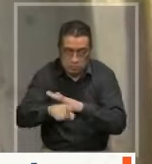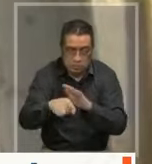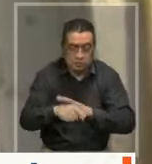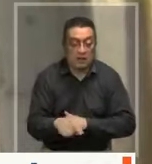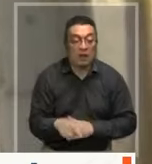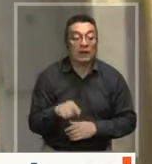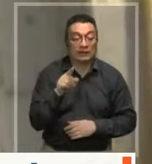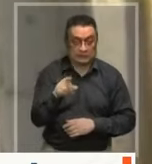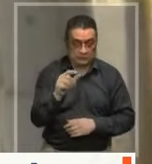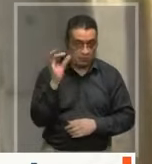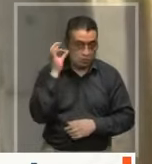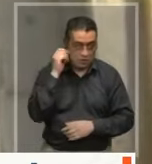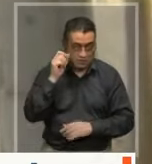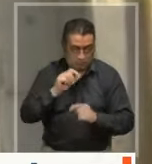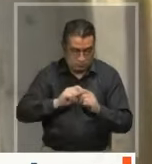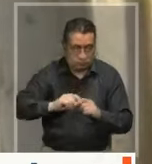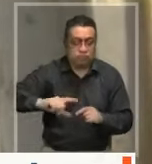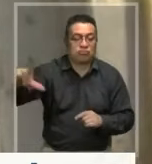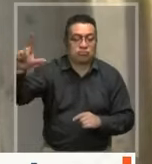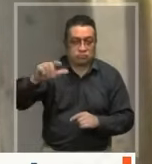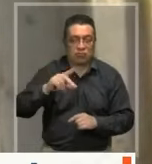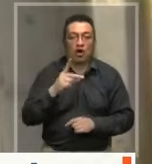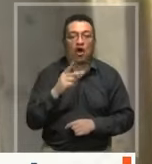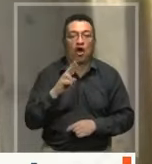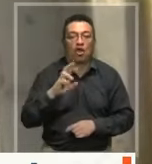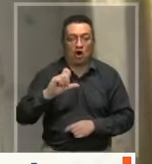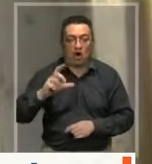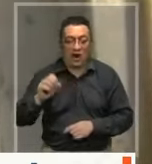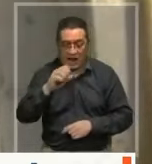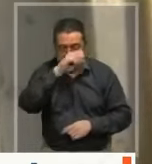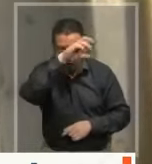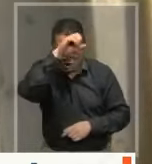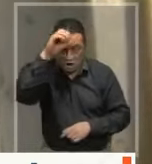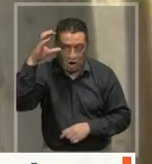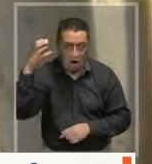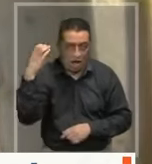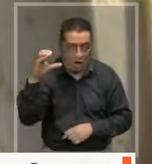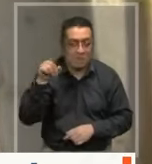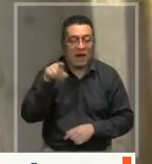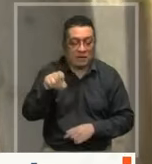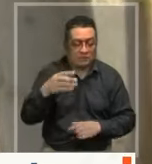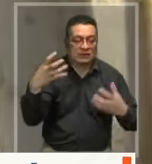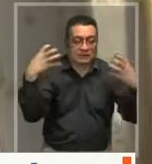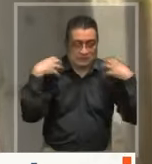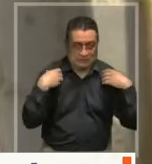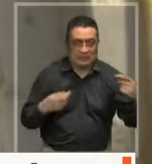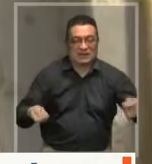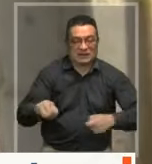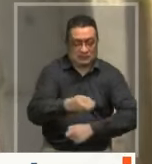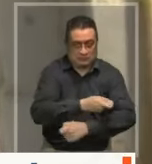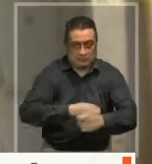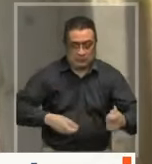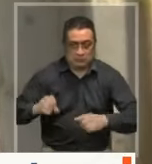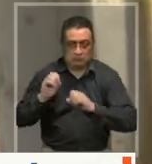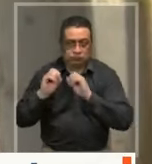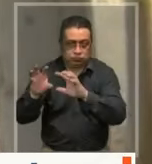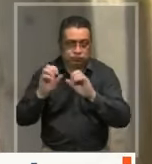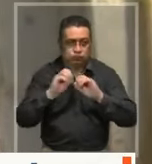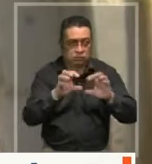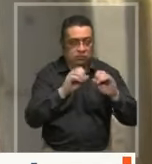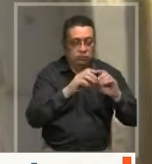inició con ese mundo de las drogas en Colombia. Fue encargada de comercializar y distribuir este